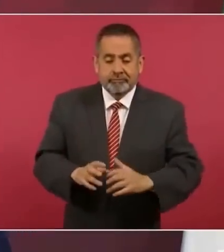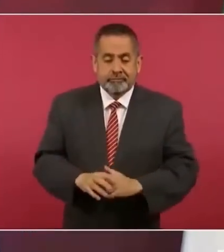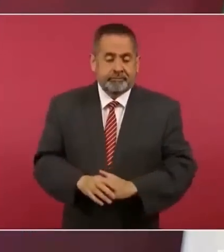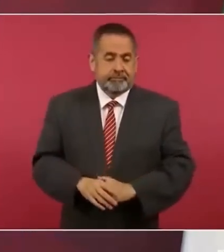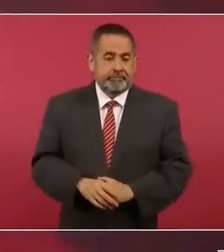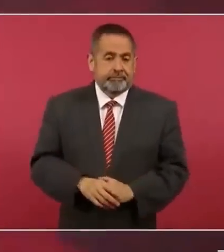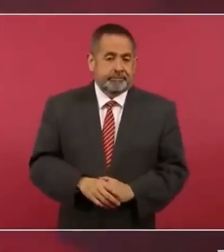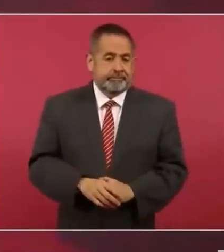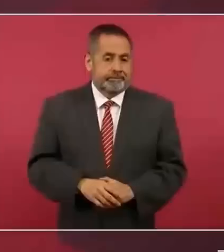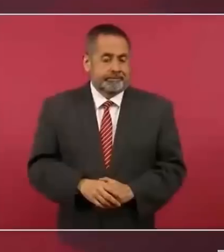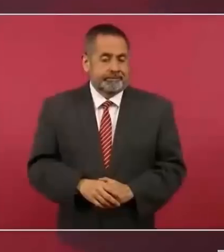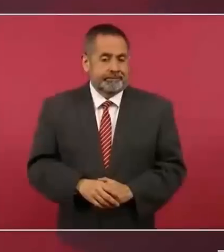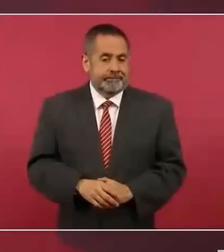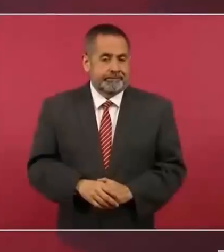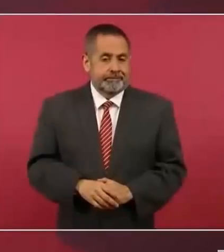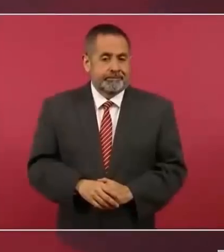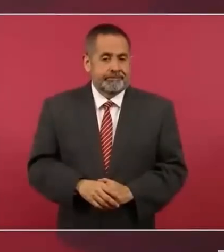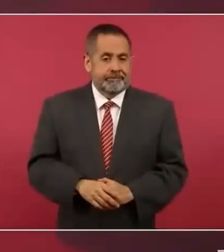los